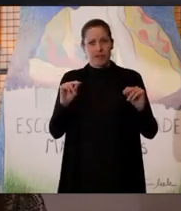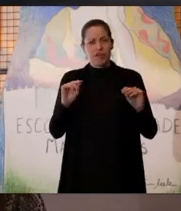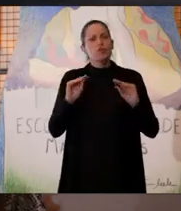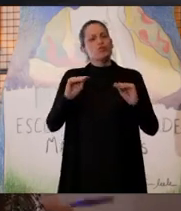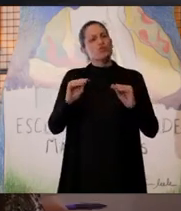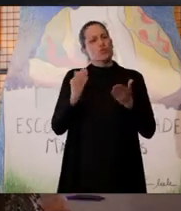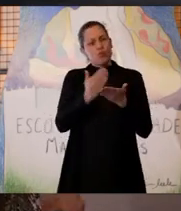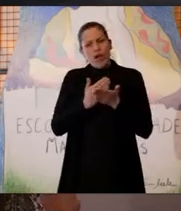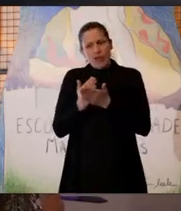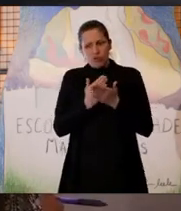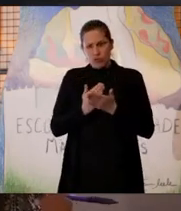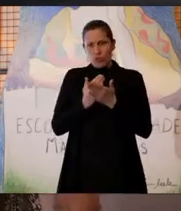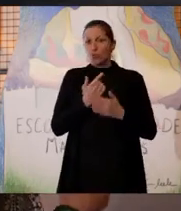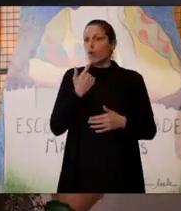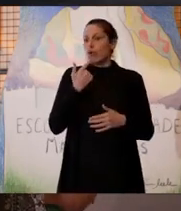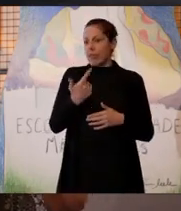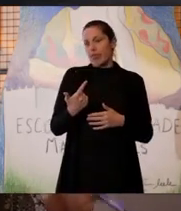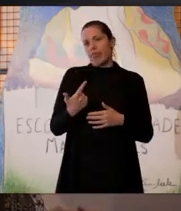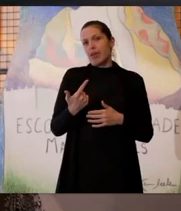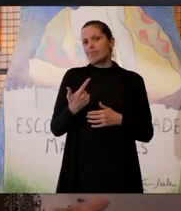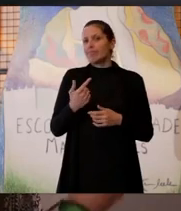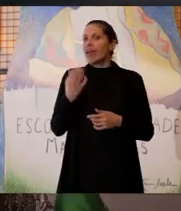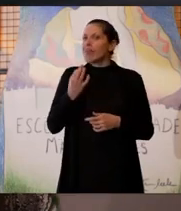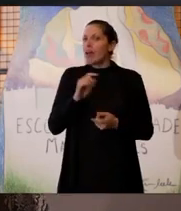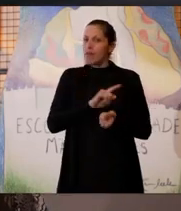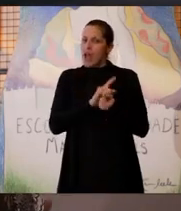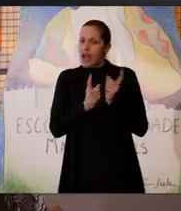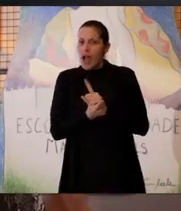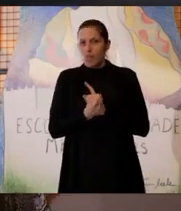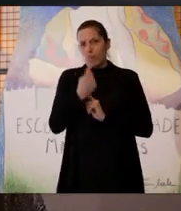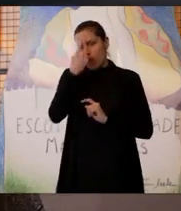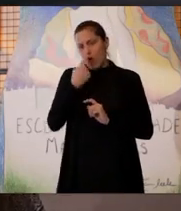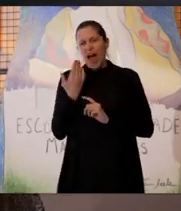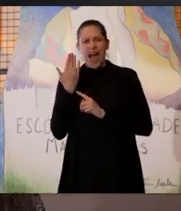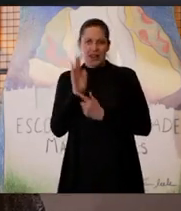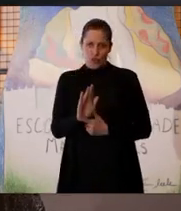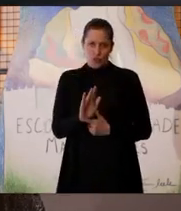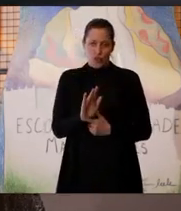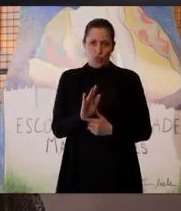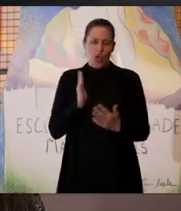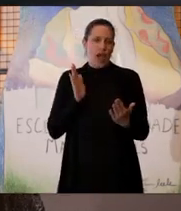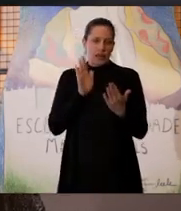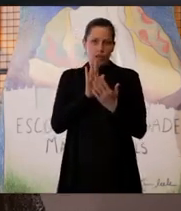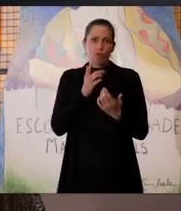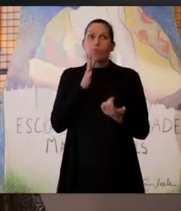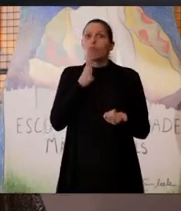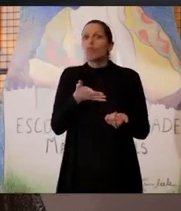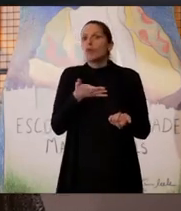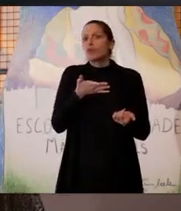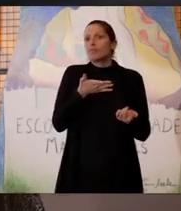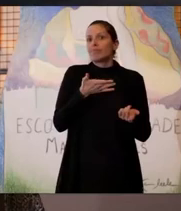consolidación del poder de las mujeres es también un cambio de actitudes y de valores respecto a la distribución social de los